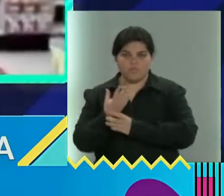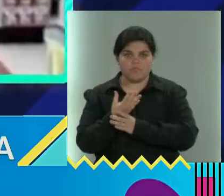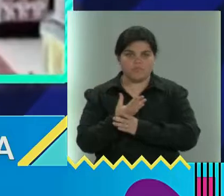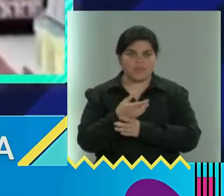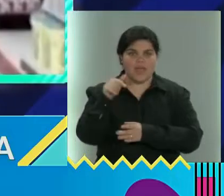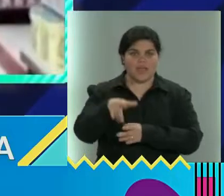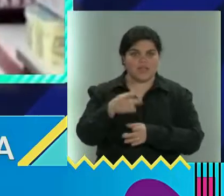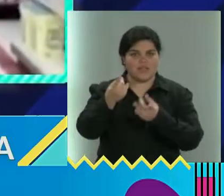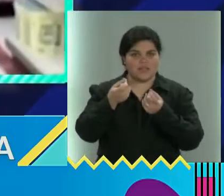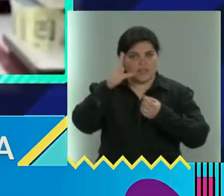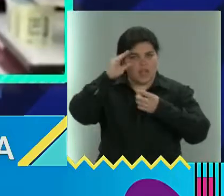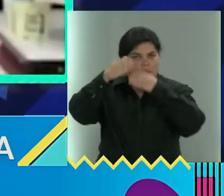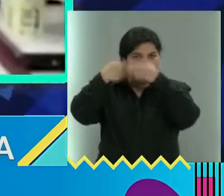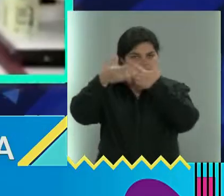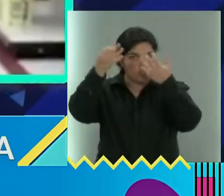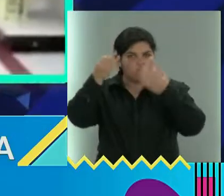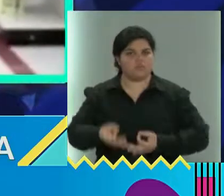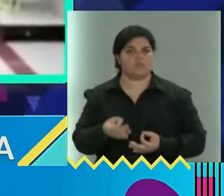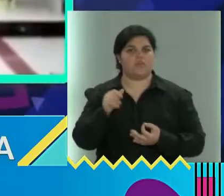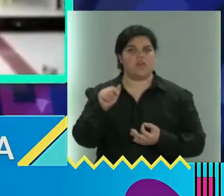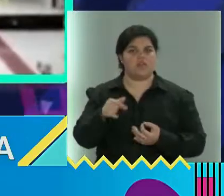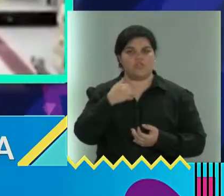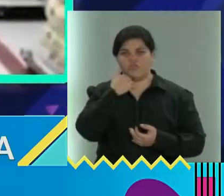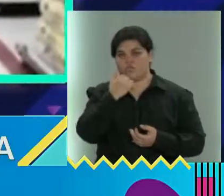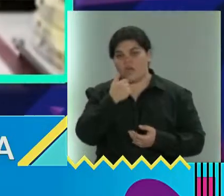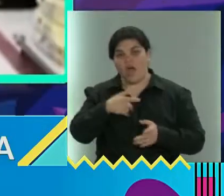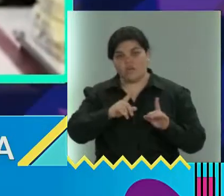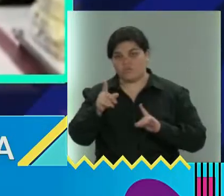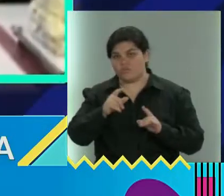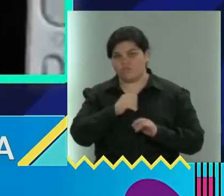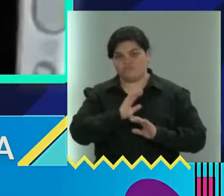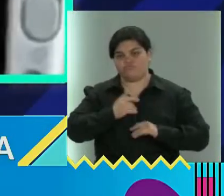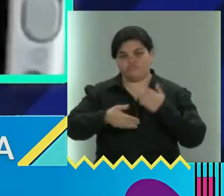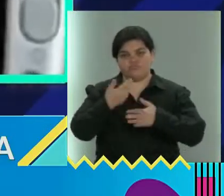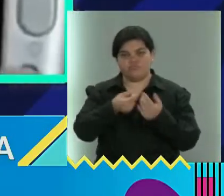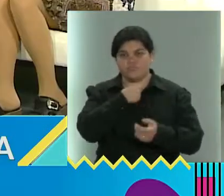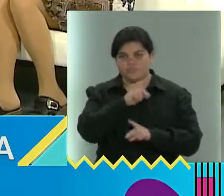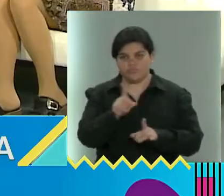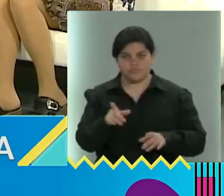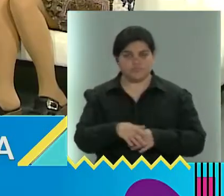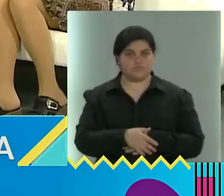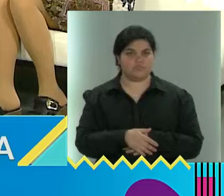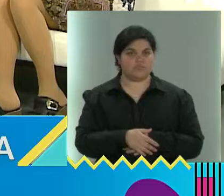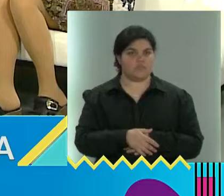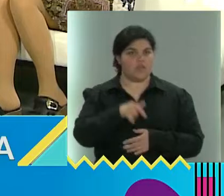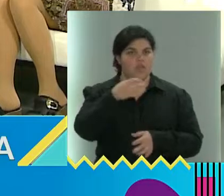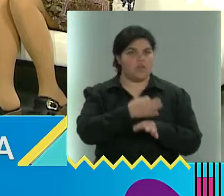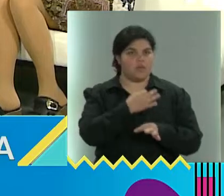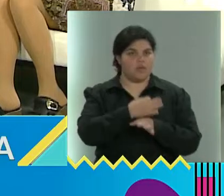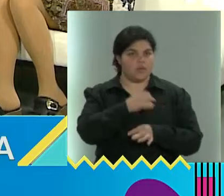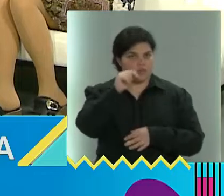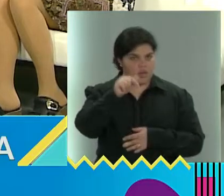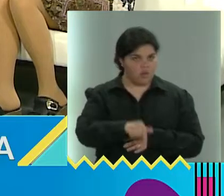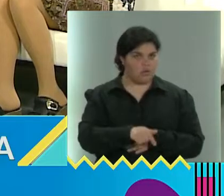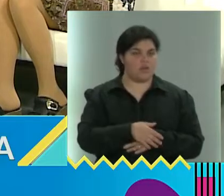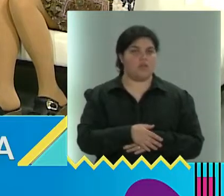estamos dispuestos a desarrollar. Claro. Nora, la educación que tenemos hoy, ¿está preparando